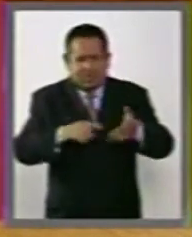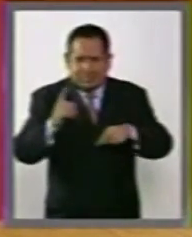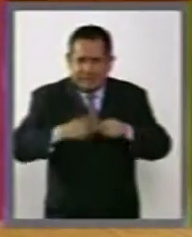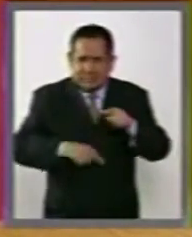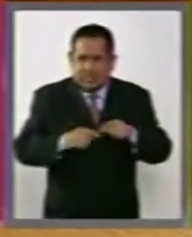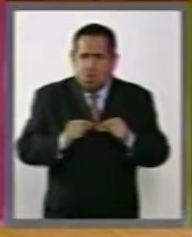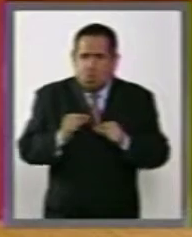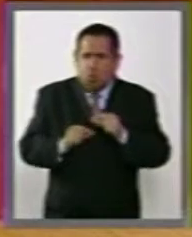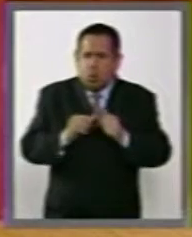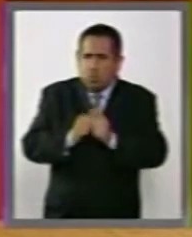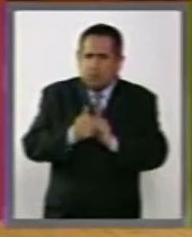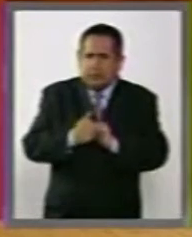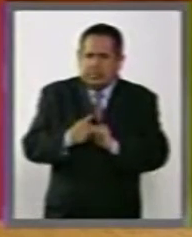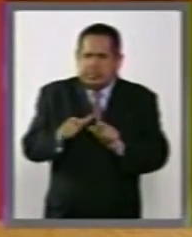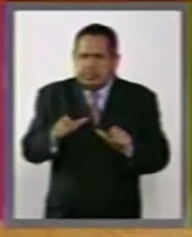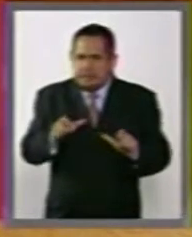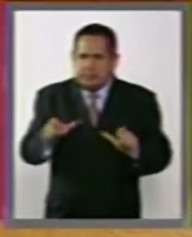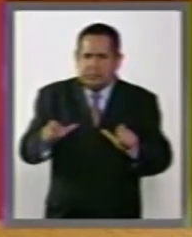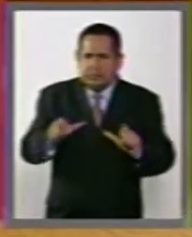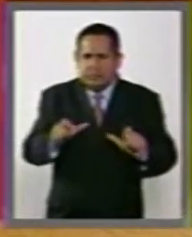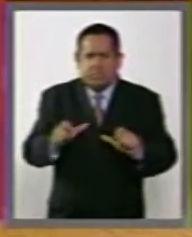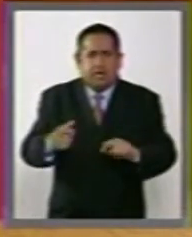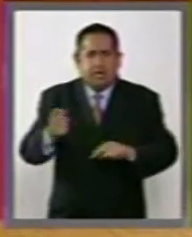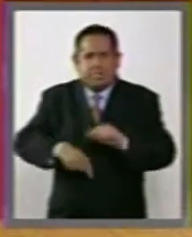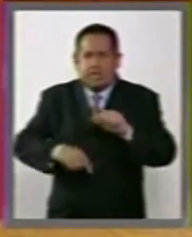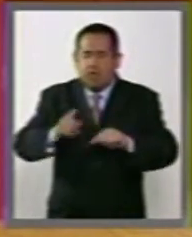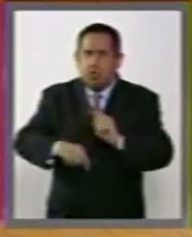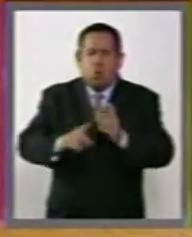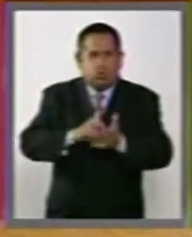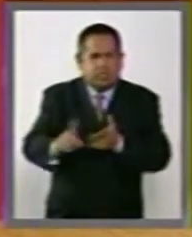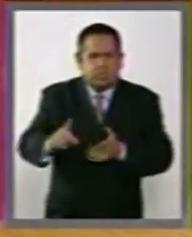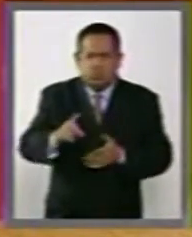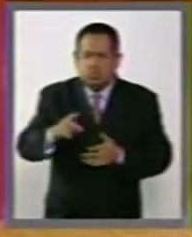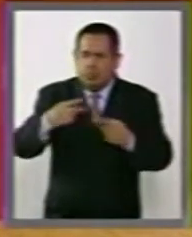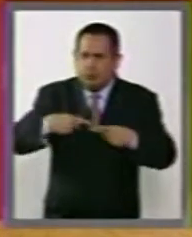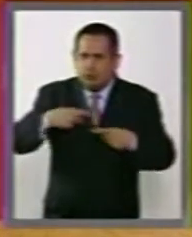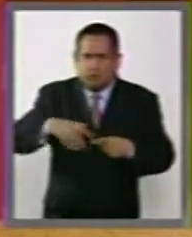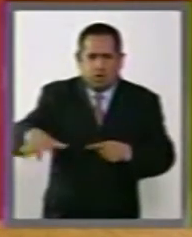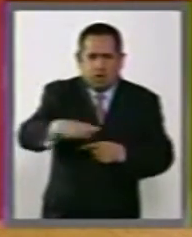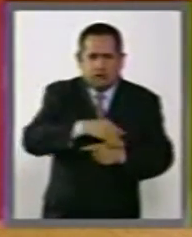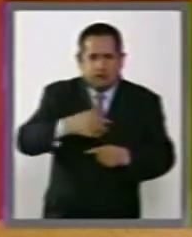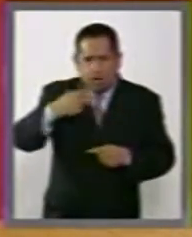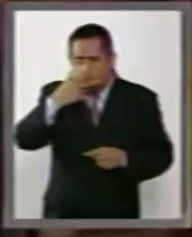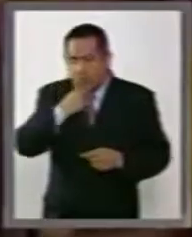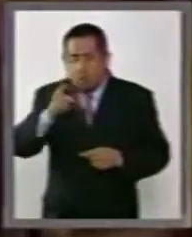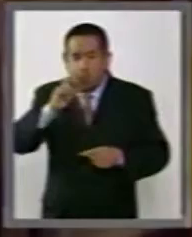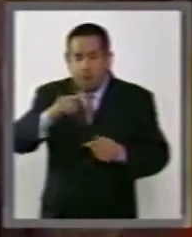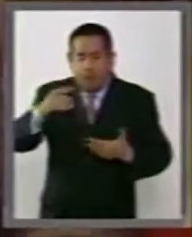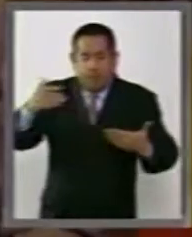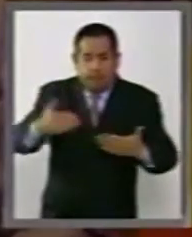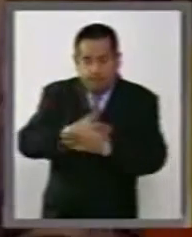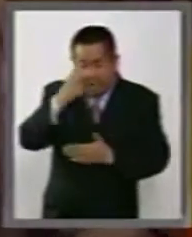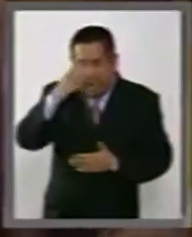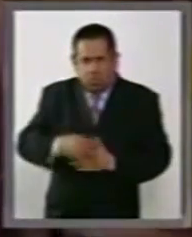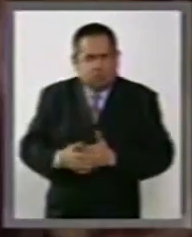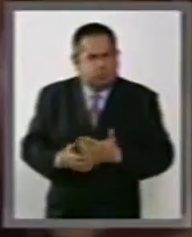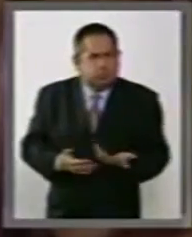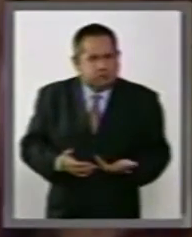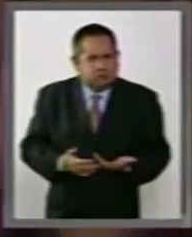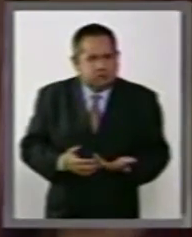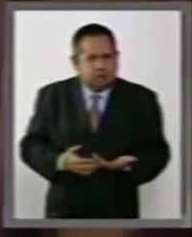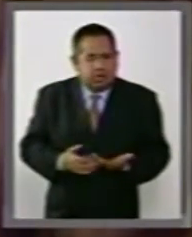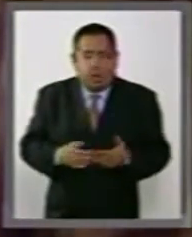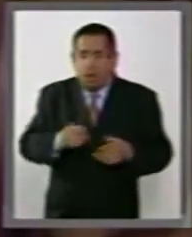de manera gradual las garantías y los derechos de las mexicanas y de los mexicanos. Y